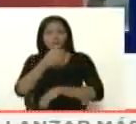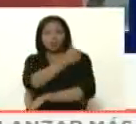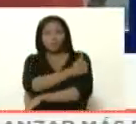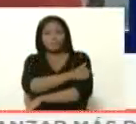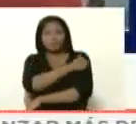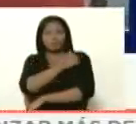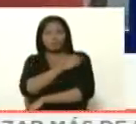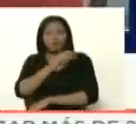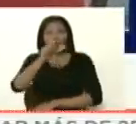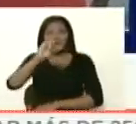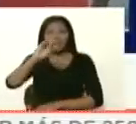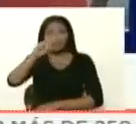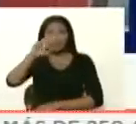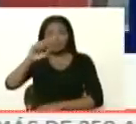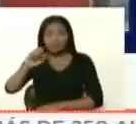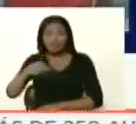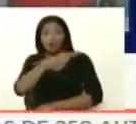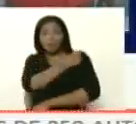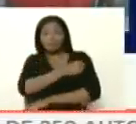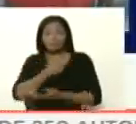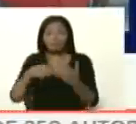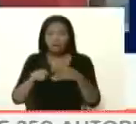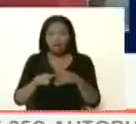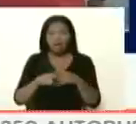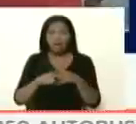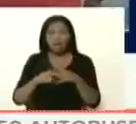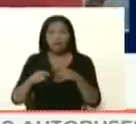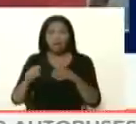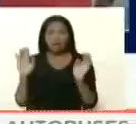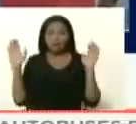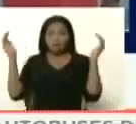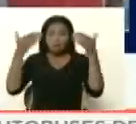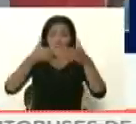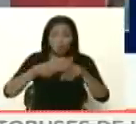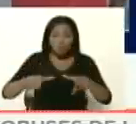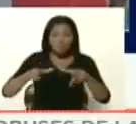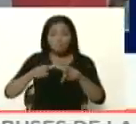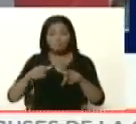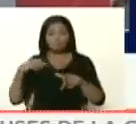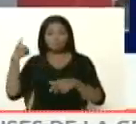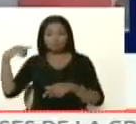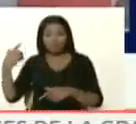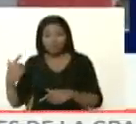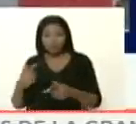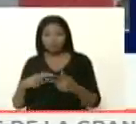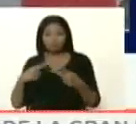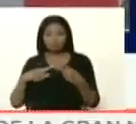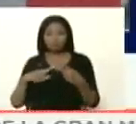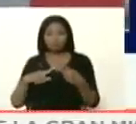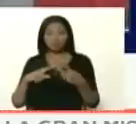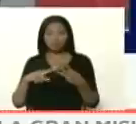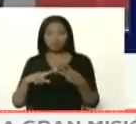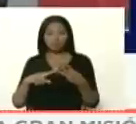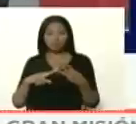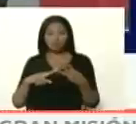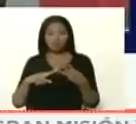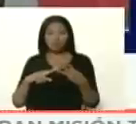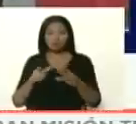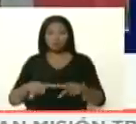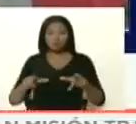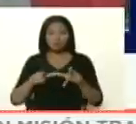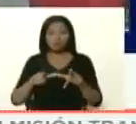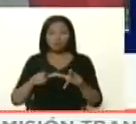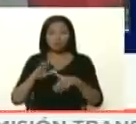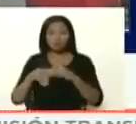ruta Guasalú-Manicomio Hospital reactivada, 5 autobuses. La ruta Circunvalación 1, llamada así, de la zona